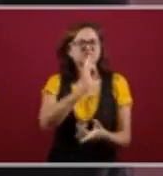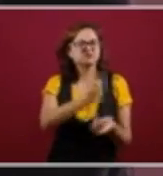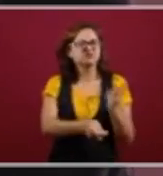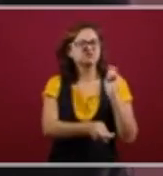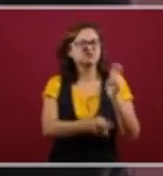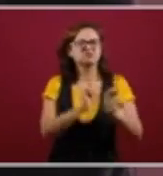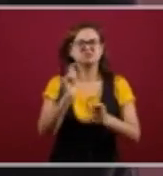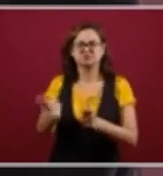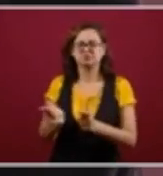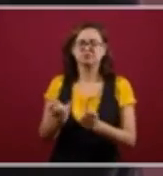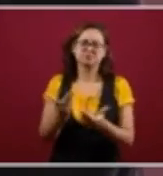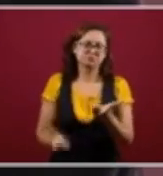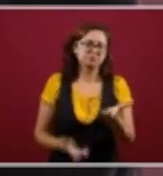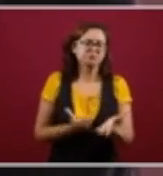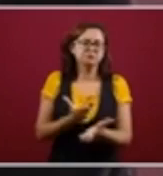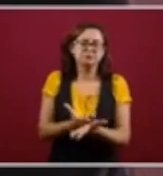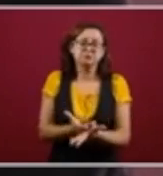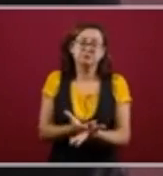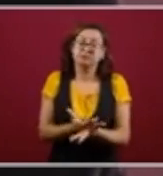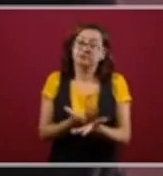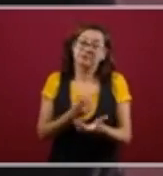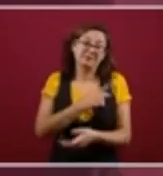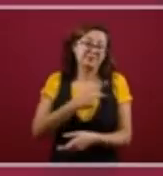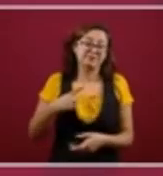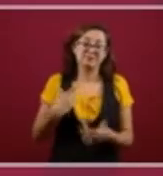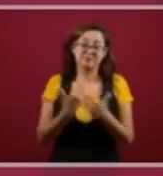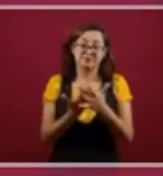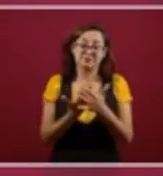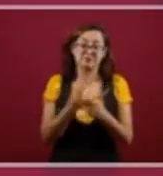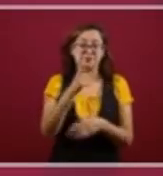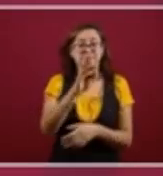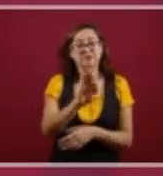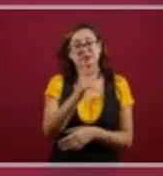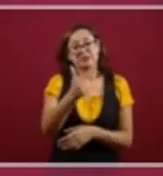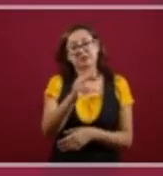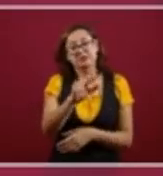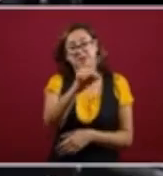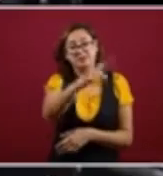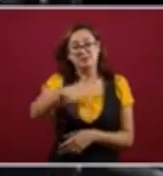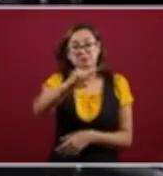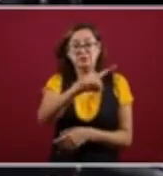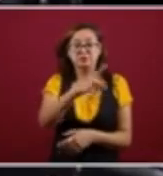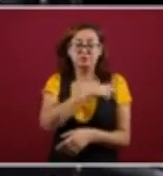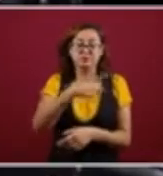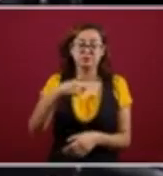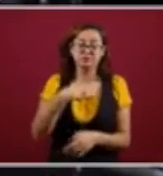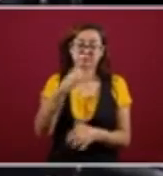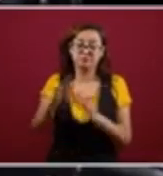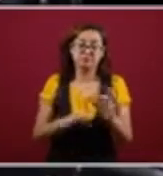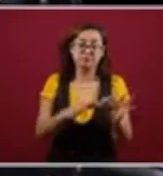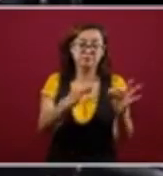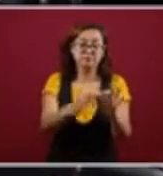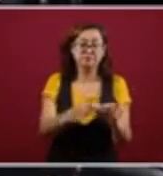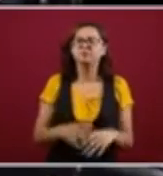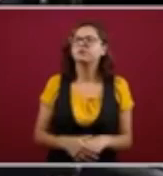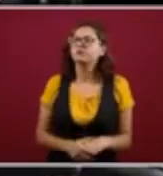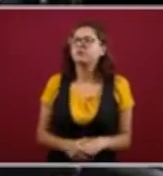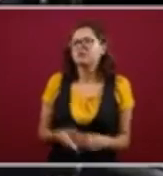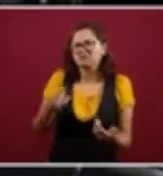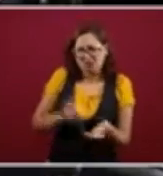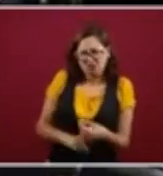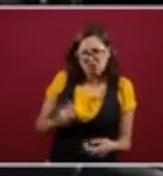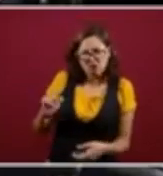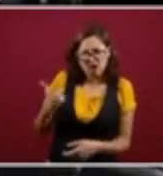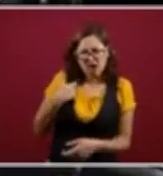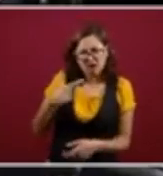sucedió y esperemos a que haya resultados. Pero no se sabe si hay exservidores públicos involucrados, para dejarlo ahí nada